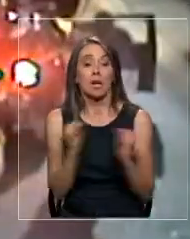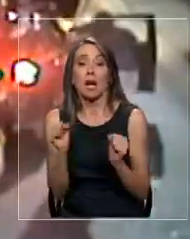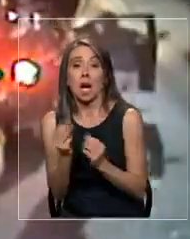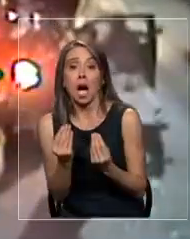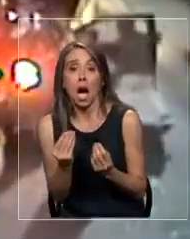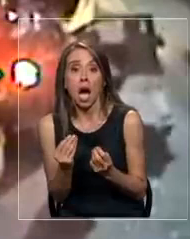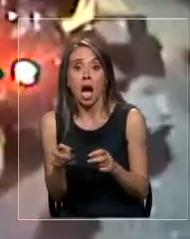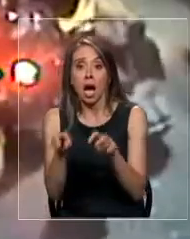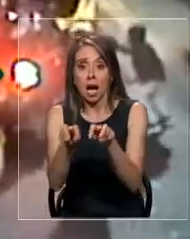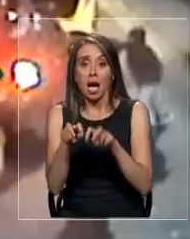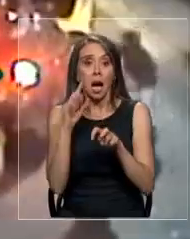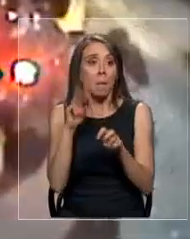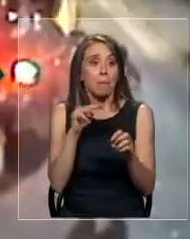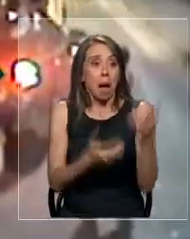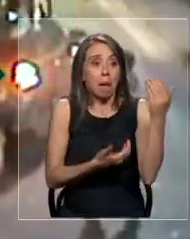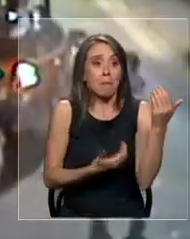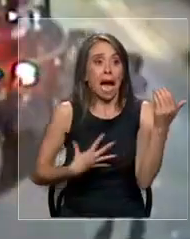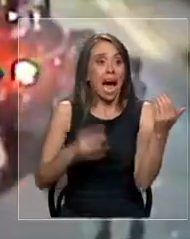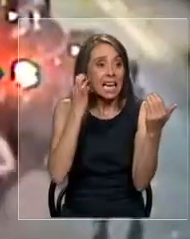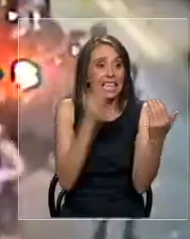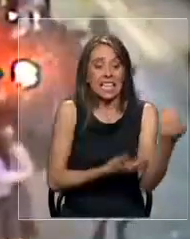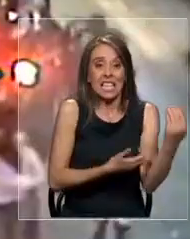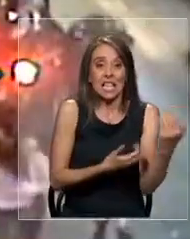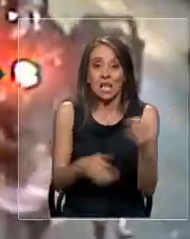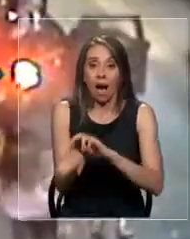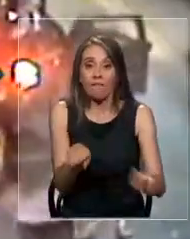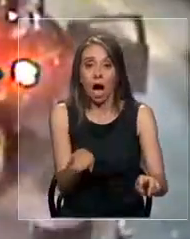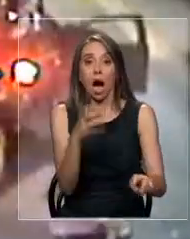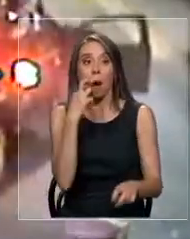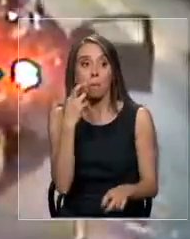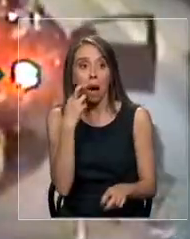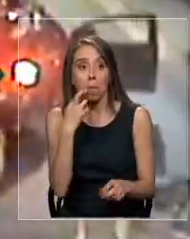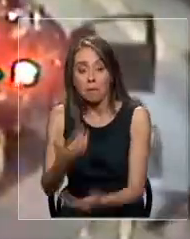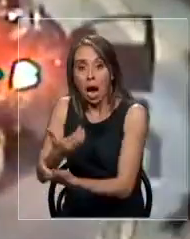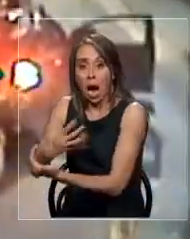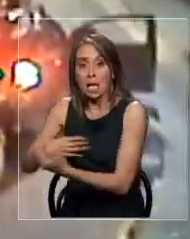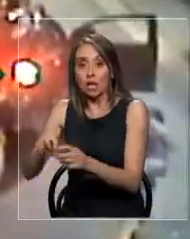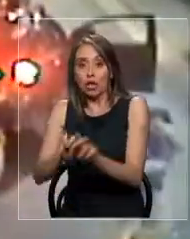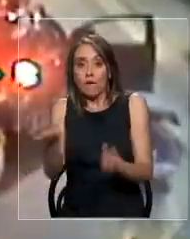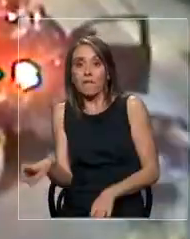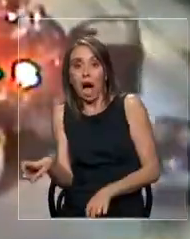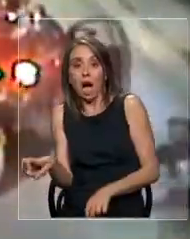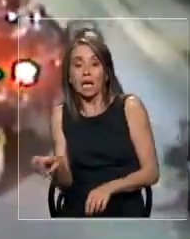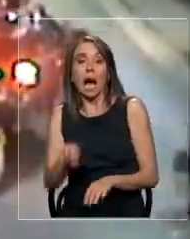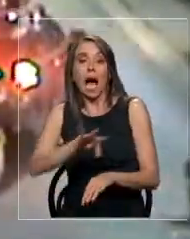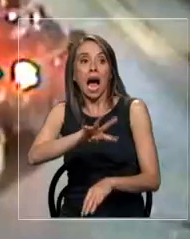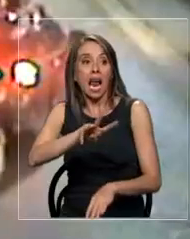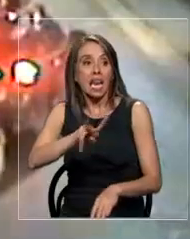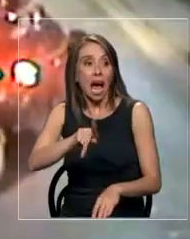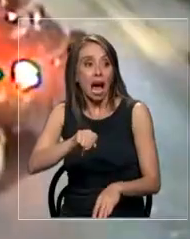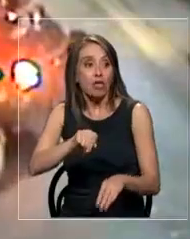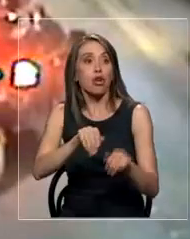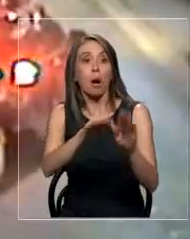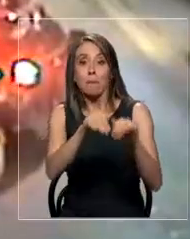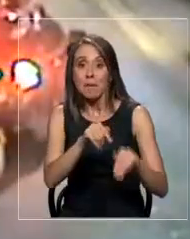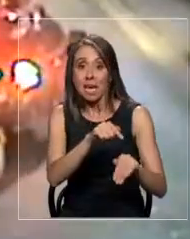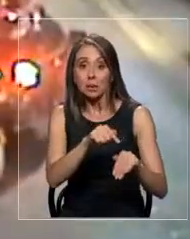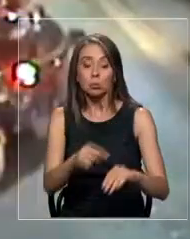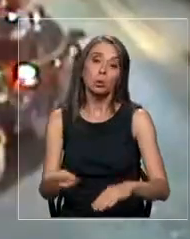Aterrorizados bajan del auto una madre con su hija en brazos y el padre con otro menor. Otra vez la banda de Pierno Doyuna